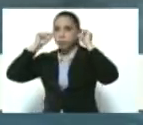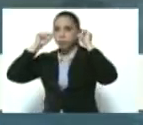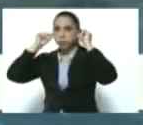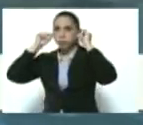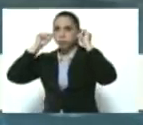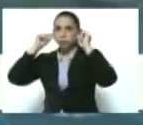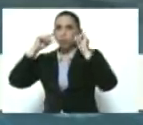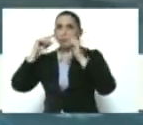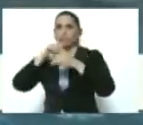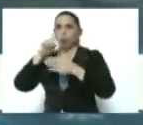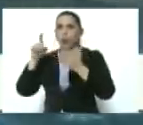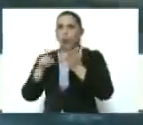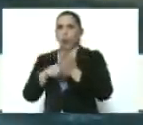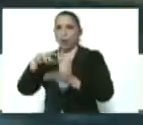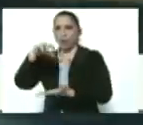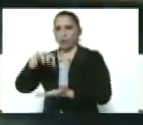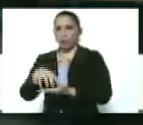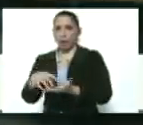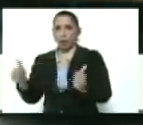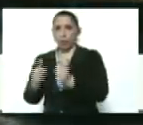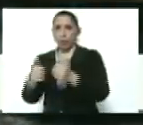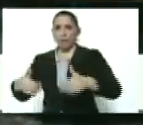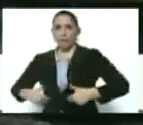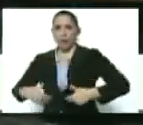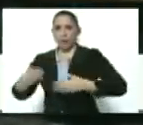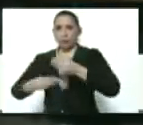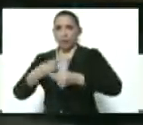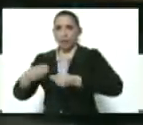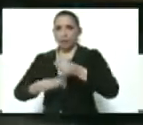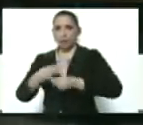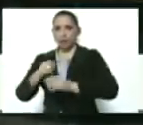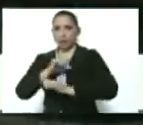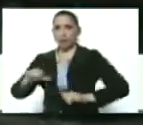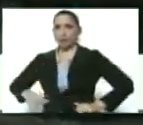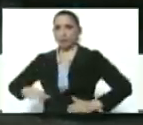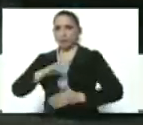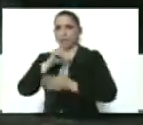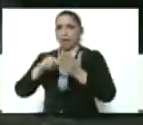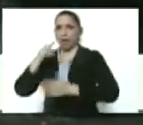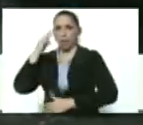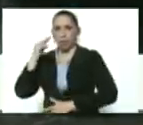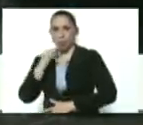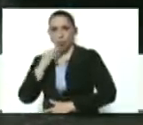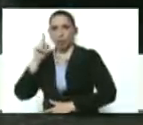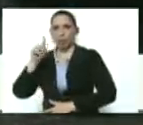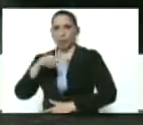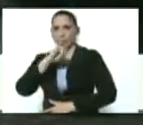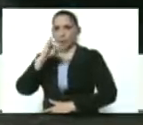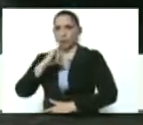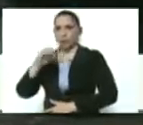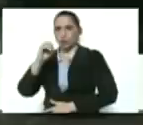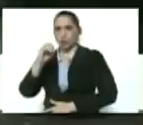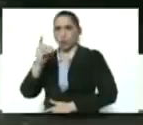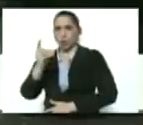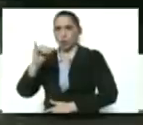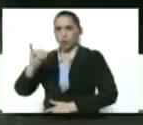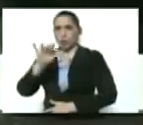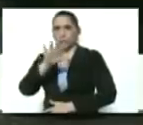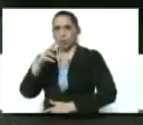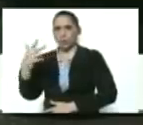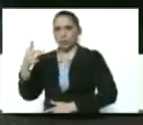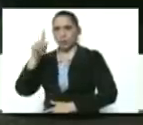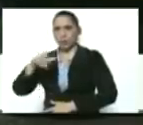nivel de todo el estado con el esfuerzo que ha hecho también las fuerzas armadas bolivariana las 1053 los